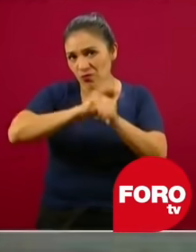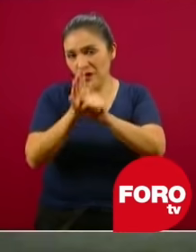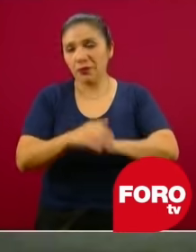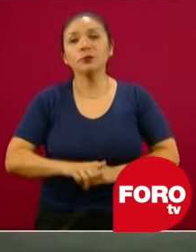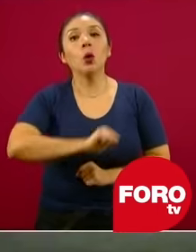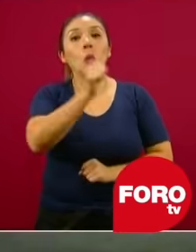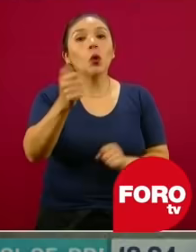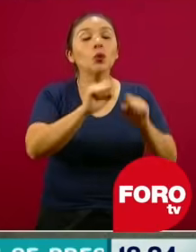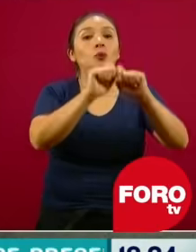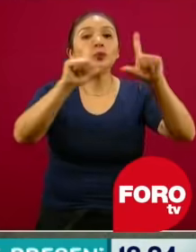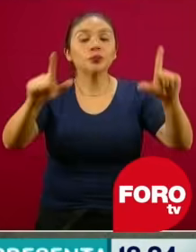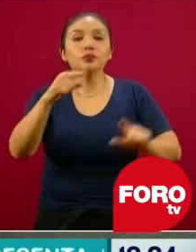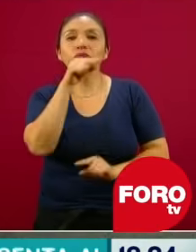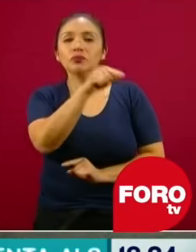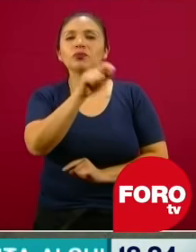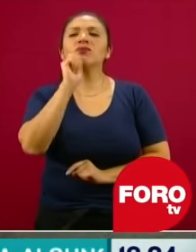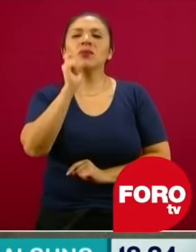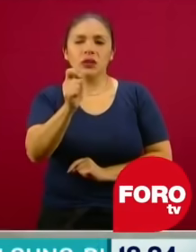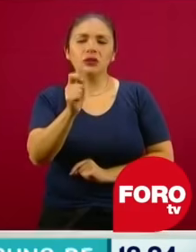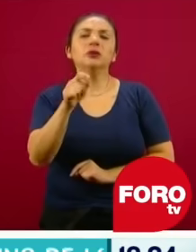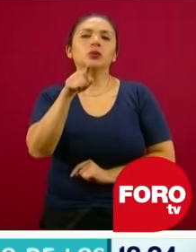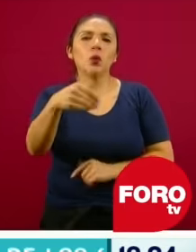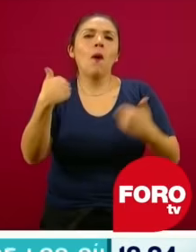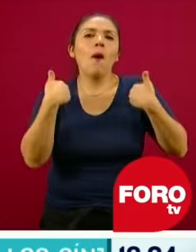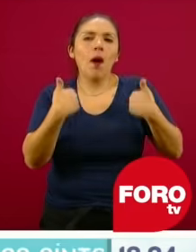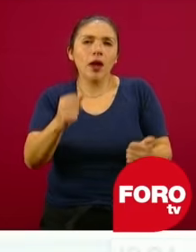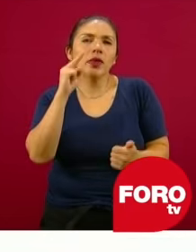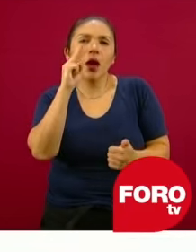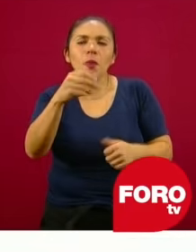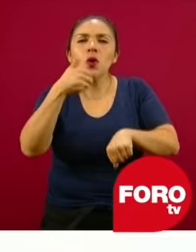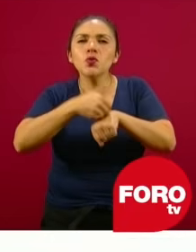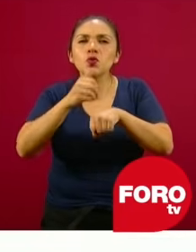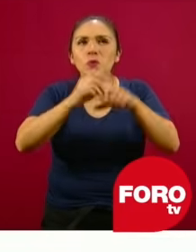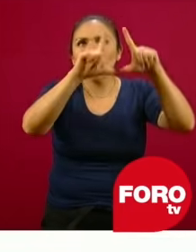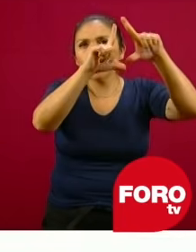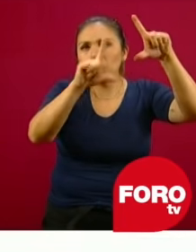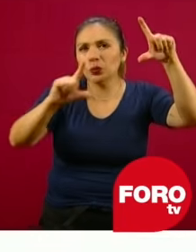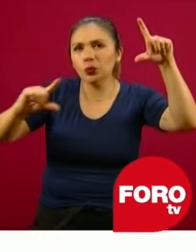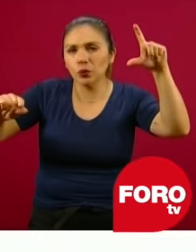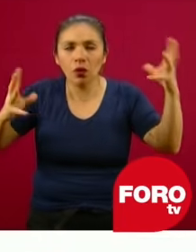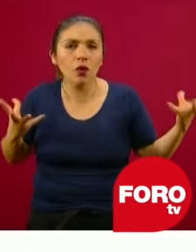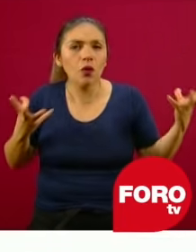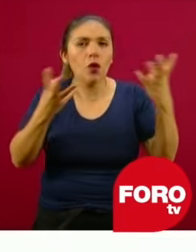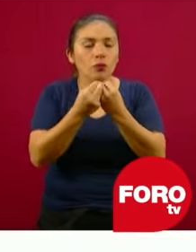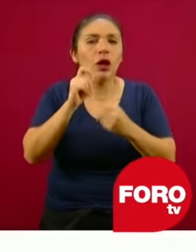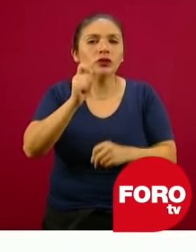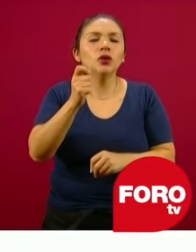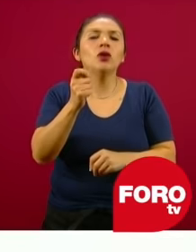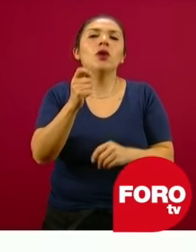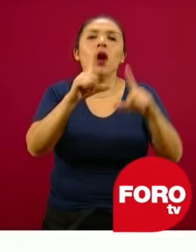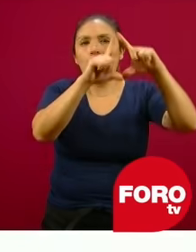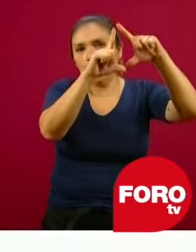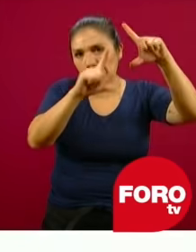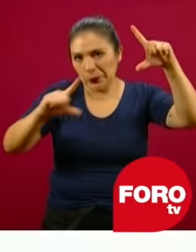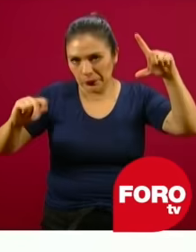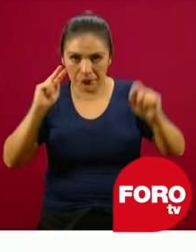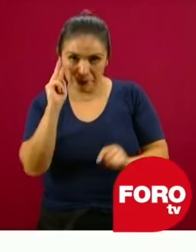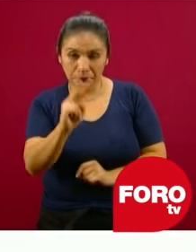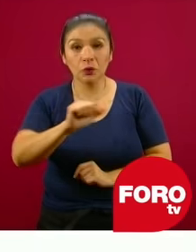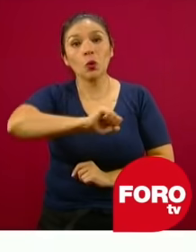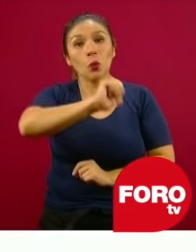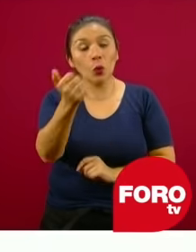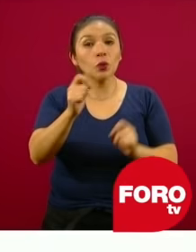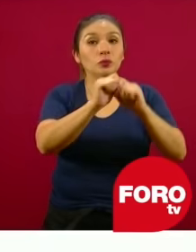diapositiva es una diapositiva de referencia para que ustedes puedan tener los números totales y están en orden descendente. En la siguiente